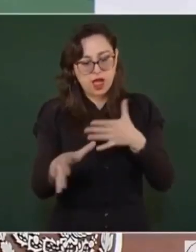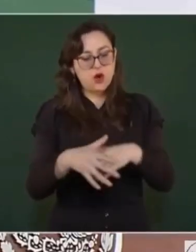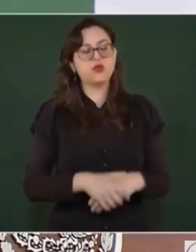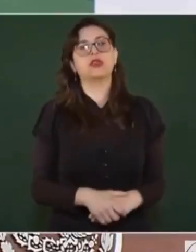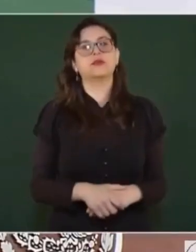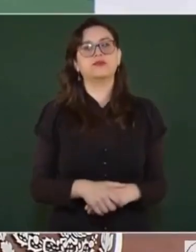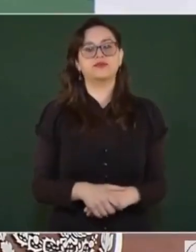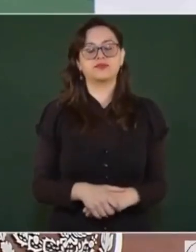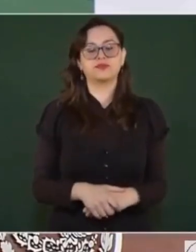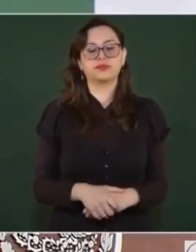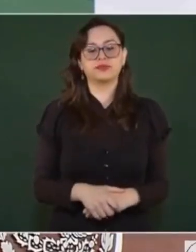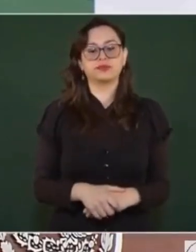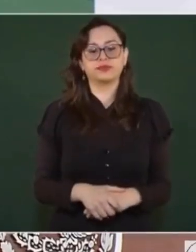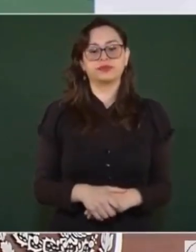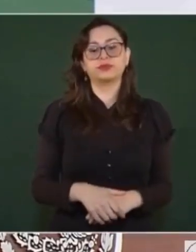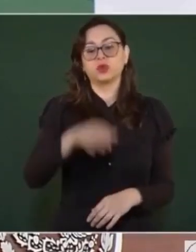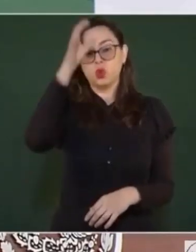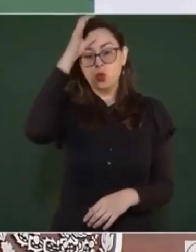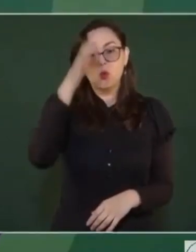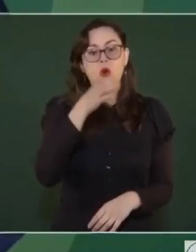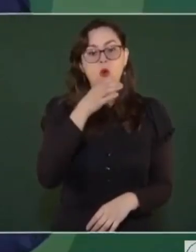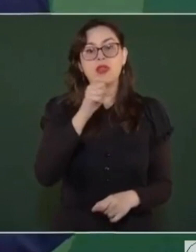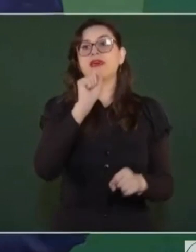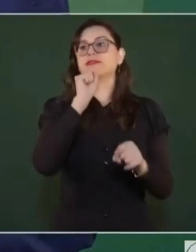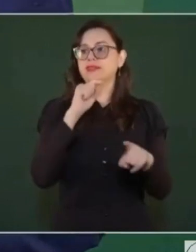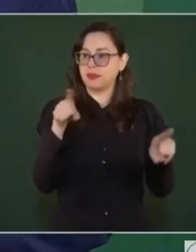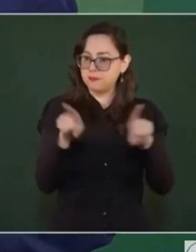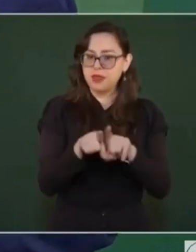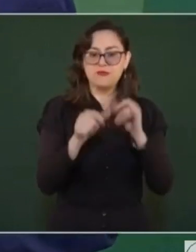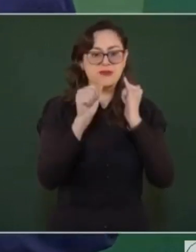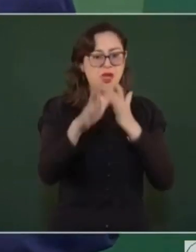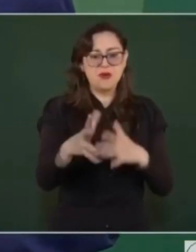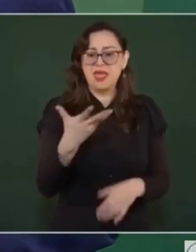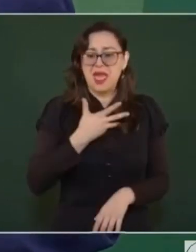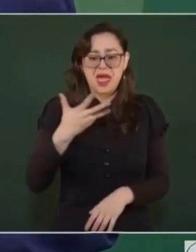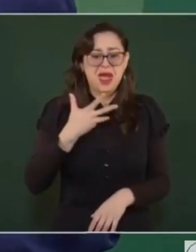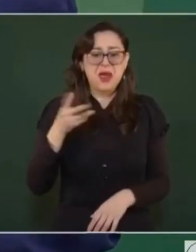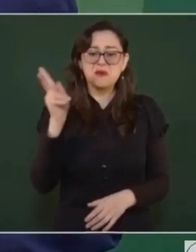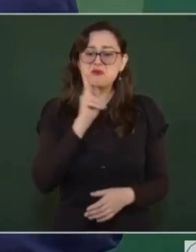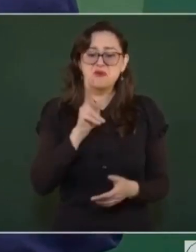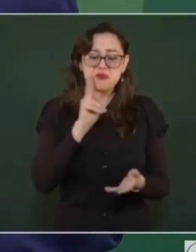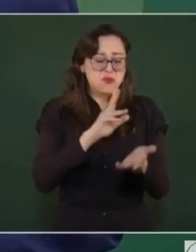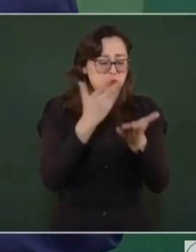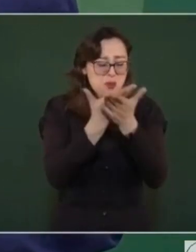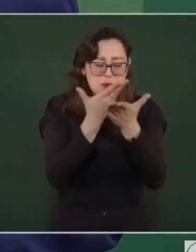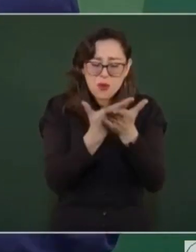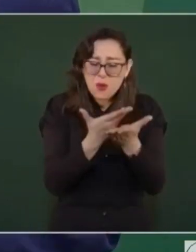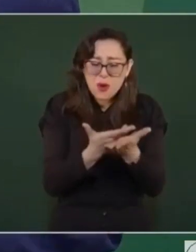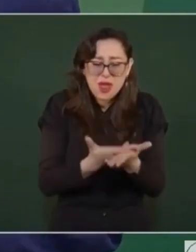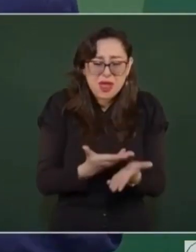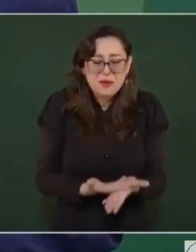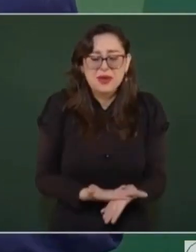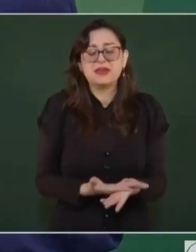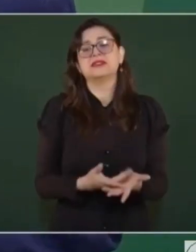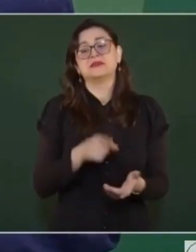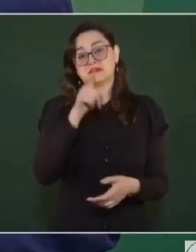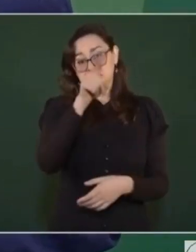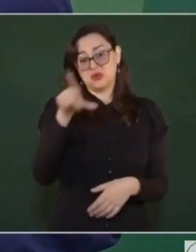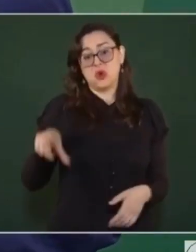Coahuila, y tenemos los testimonios del gobernador, que por cierto